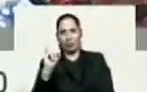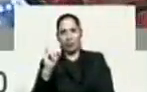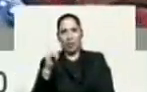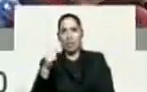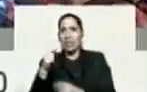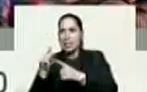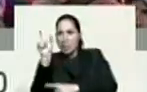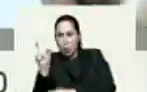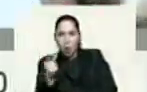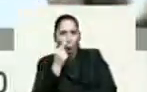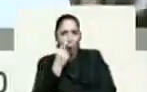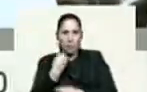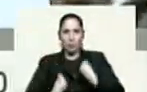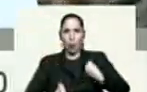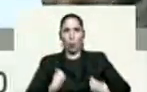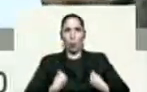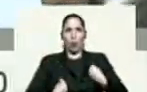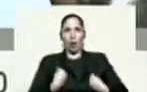preocupado.